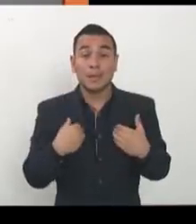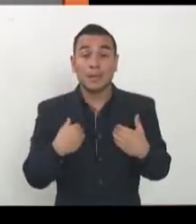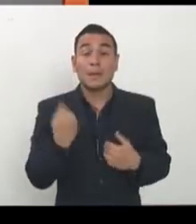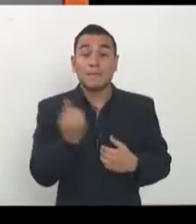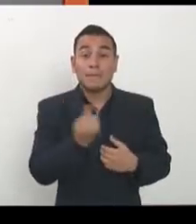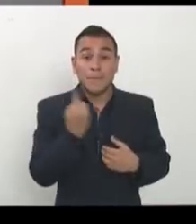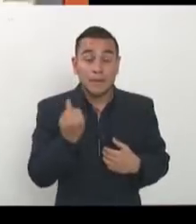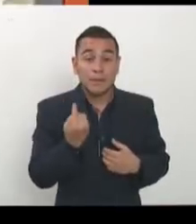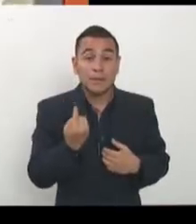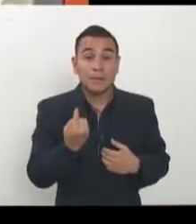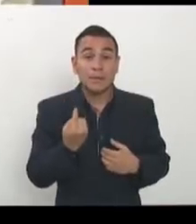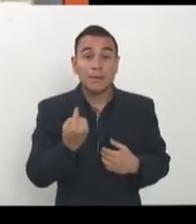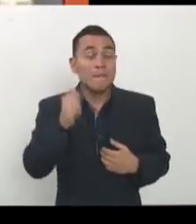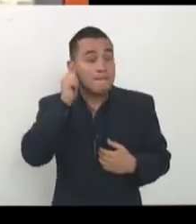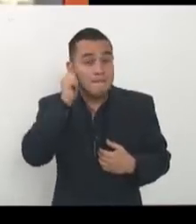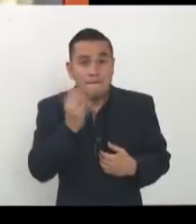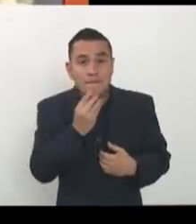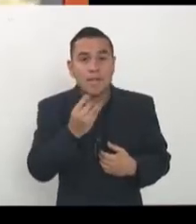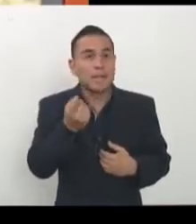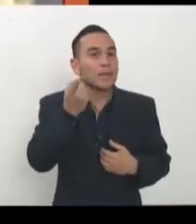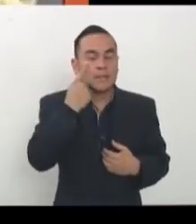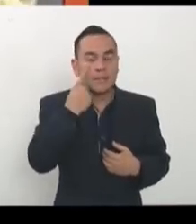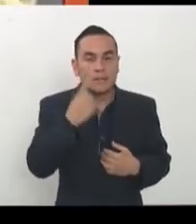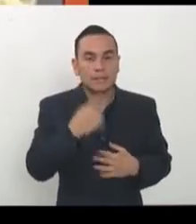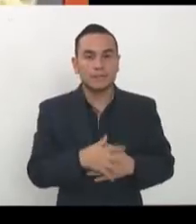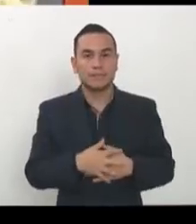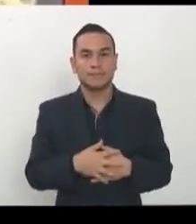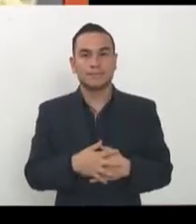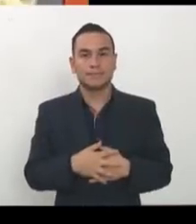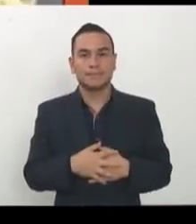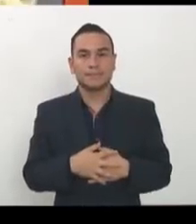mayores que cuidamos también yo no puedo verlos